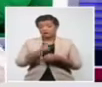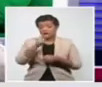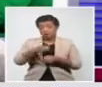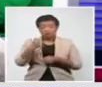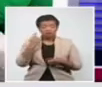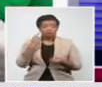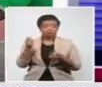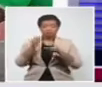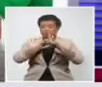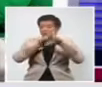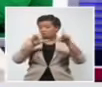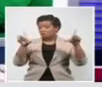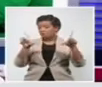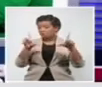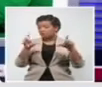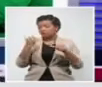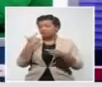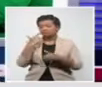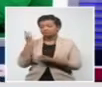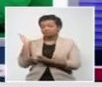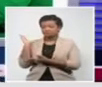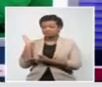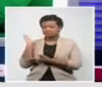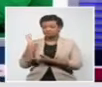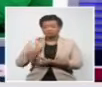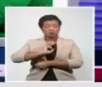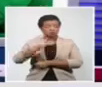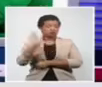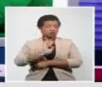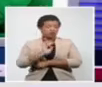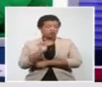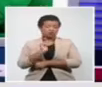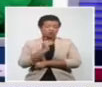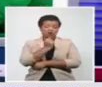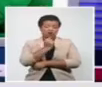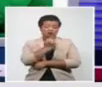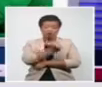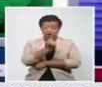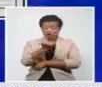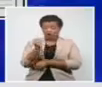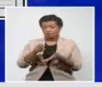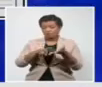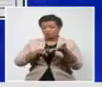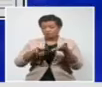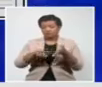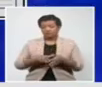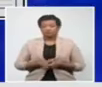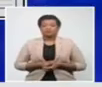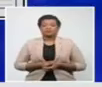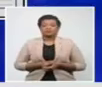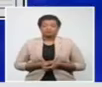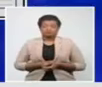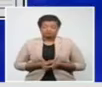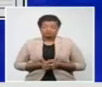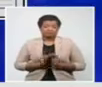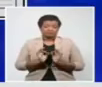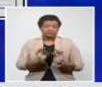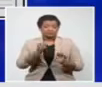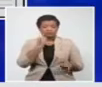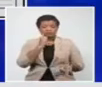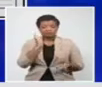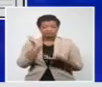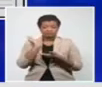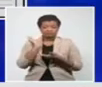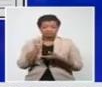donde se ven las tendencias de cada una de las provincias que mayor afectación. En